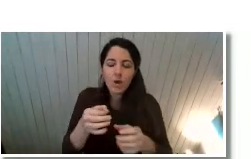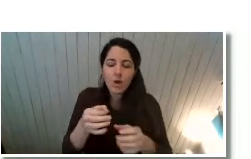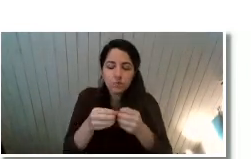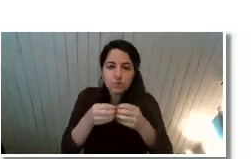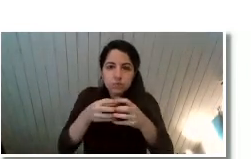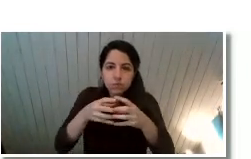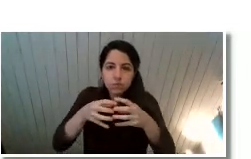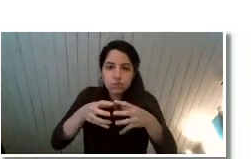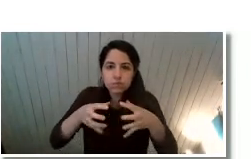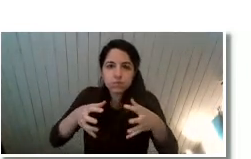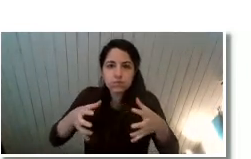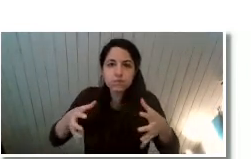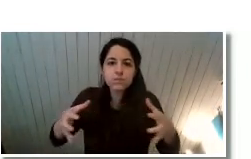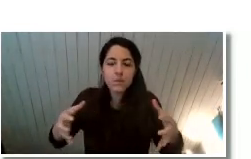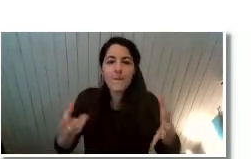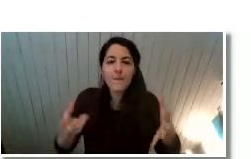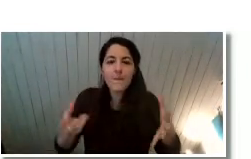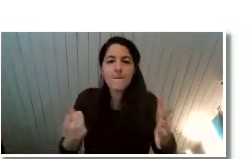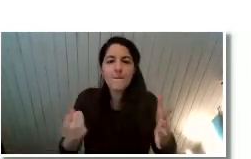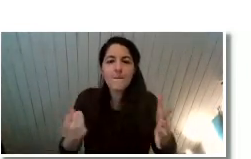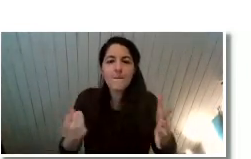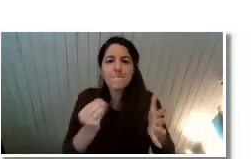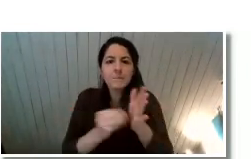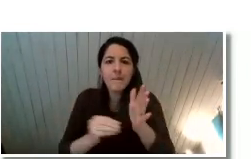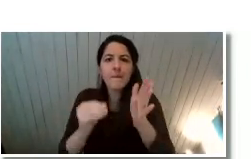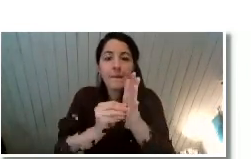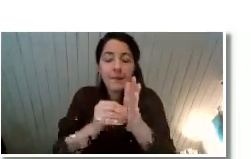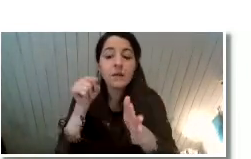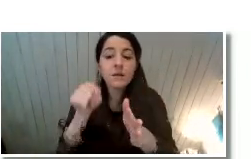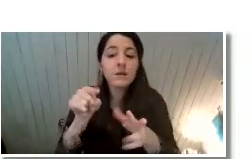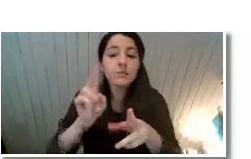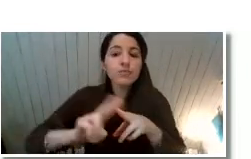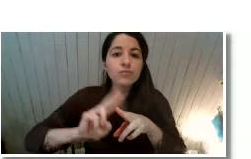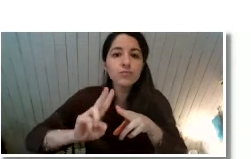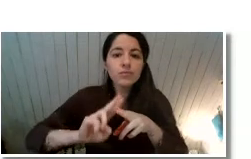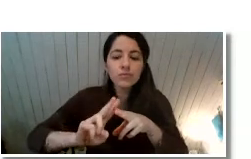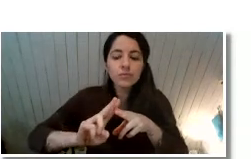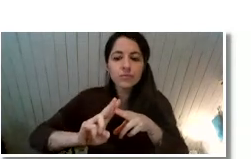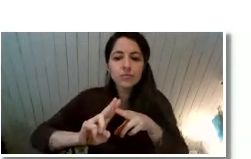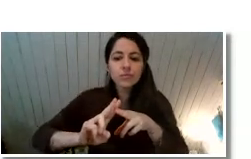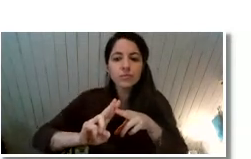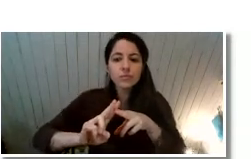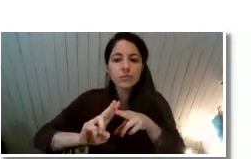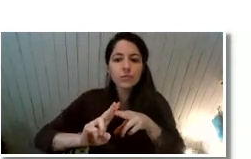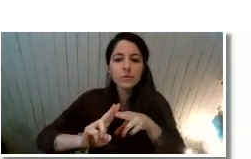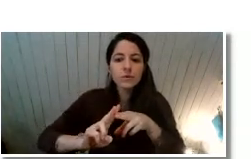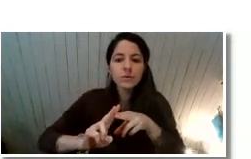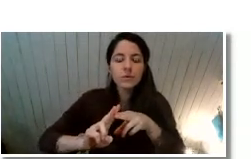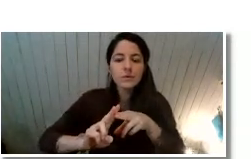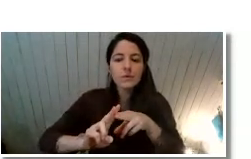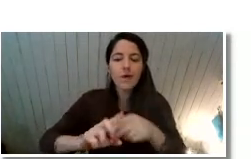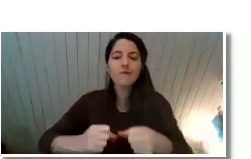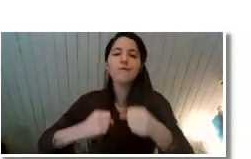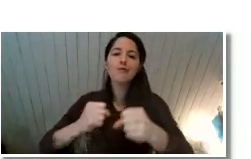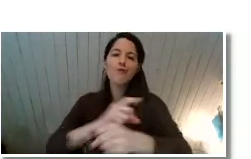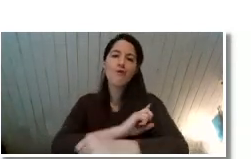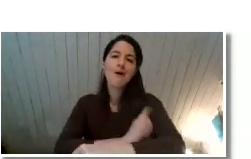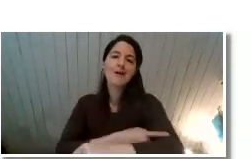más hormonas y eso provoca que se le dé más fuerza y más vida al